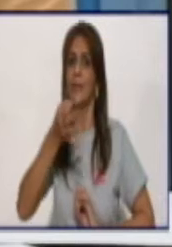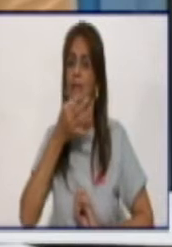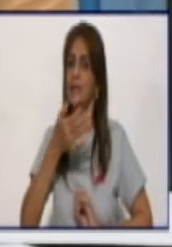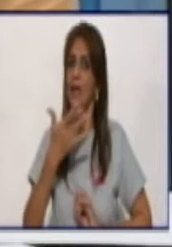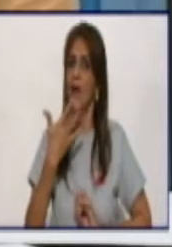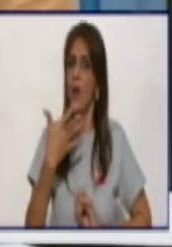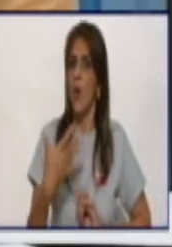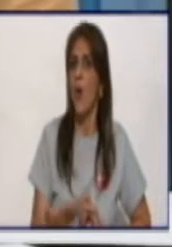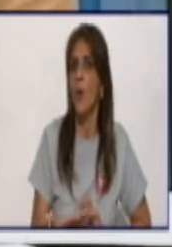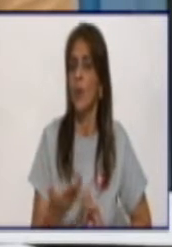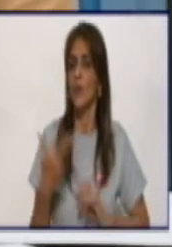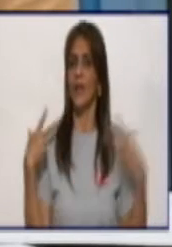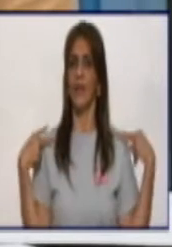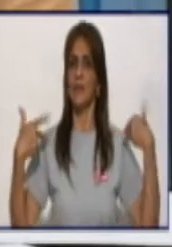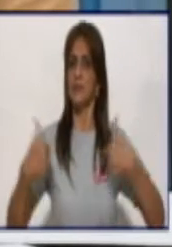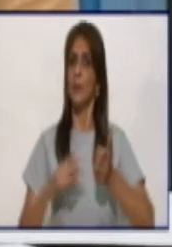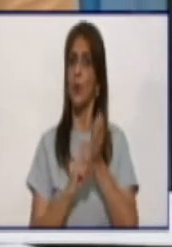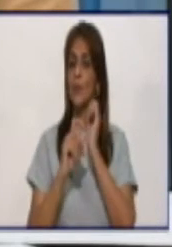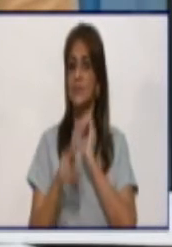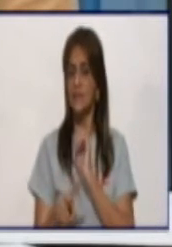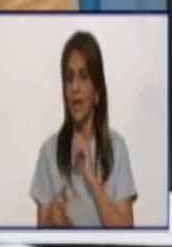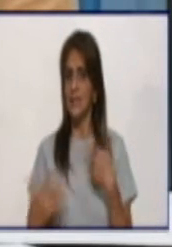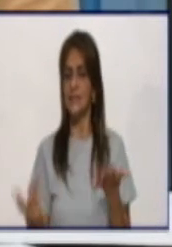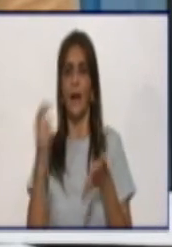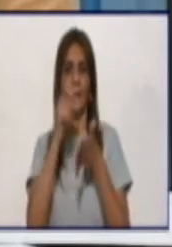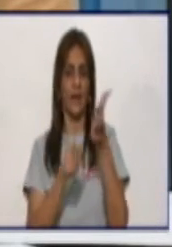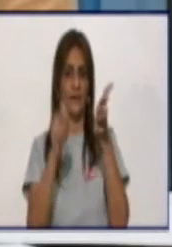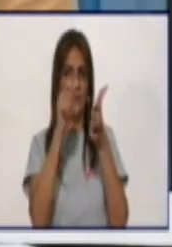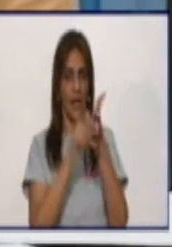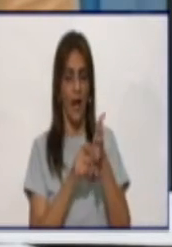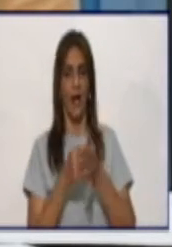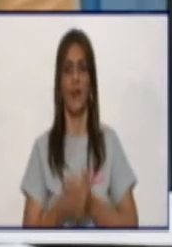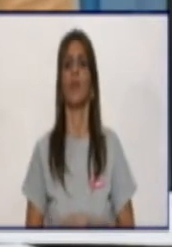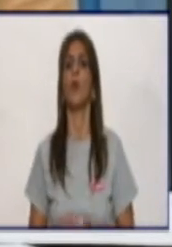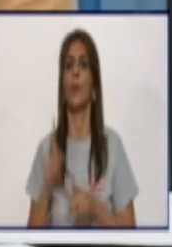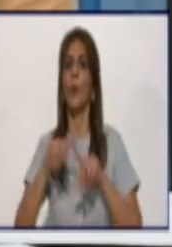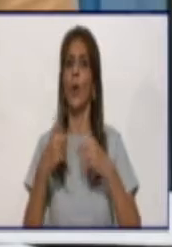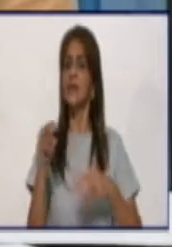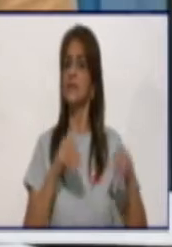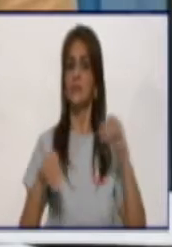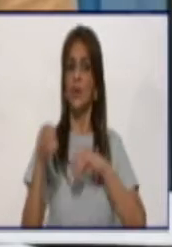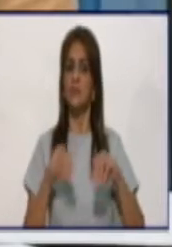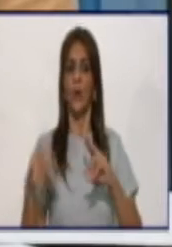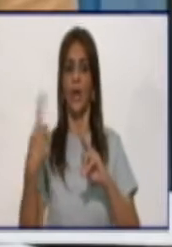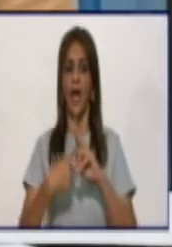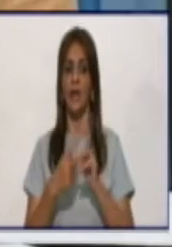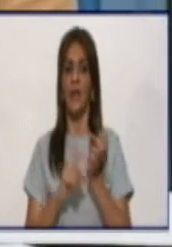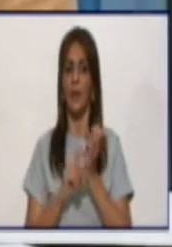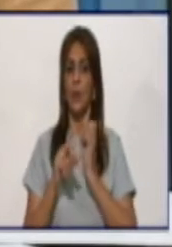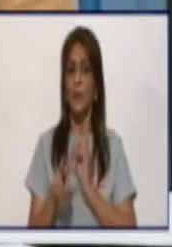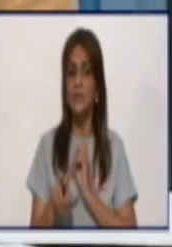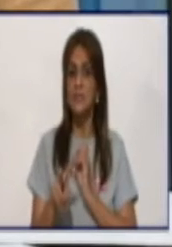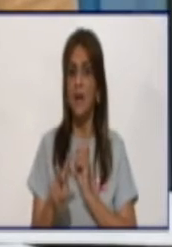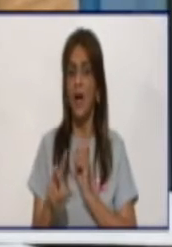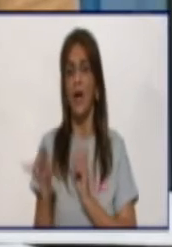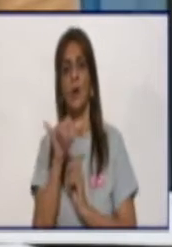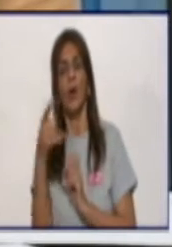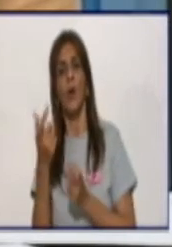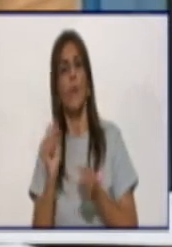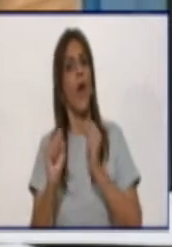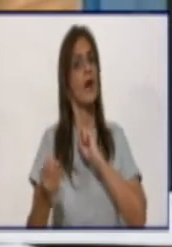desde la dirección provincial de salud se ha previsto a partir de la situación que tiene la provincia también desde los aseguramientos